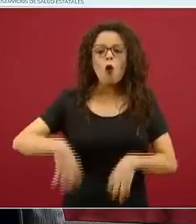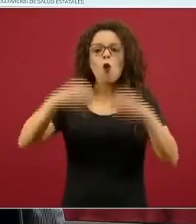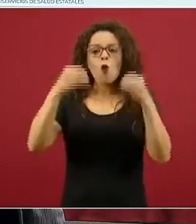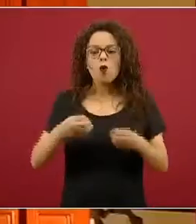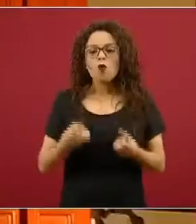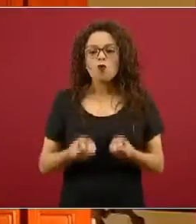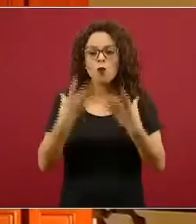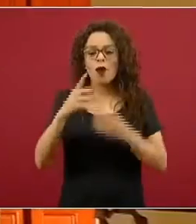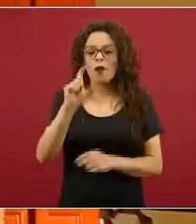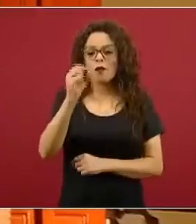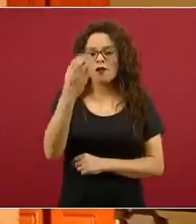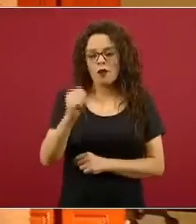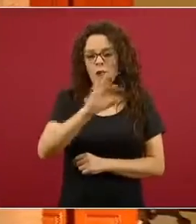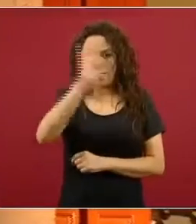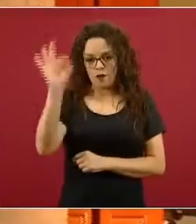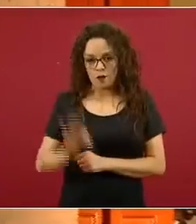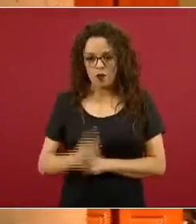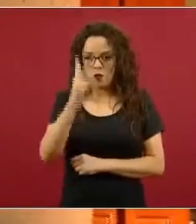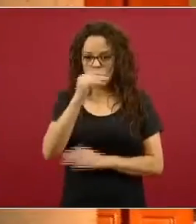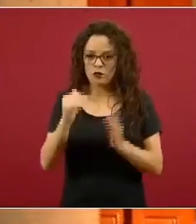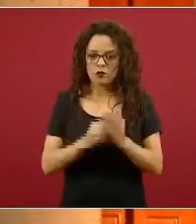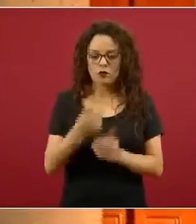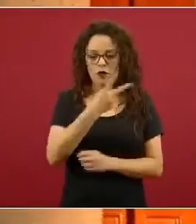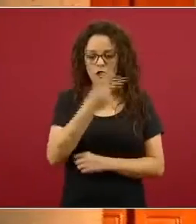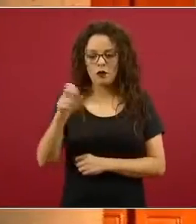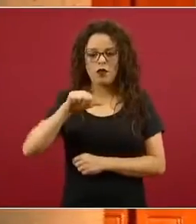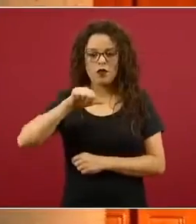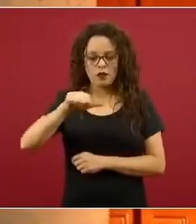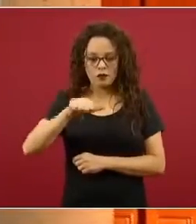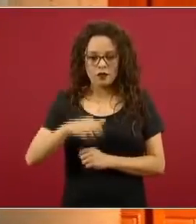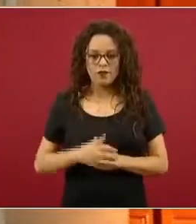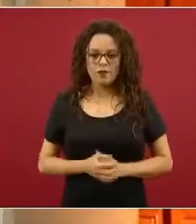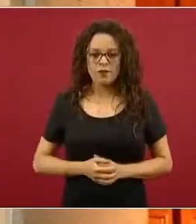el 29%, 8.216, y